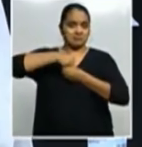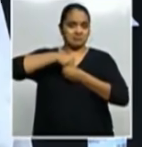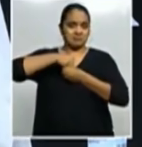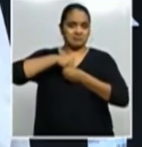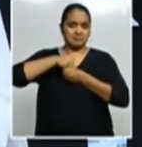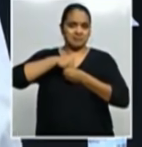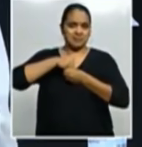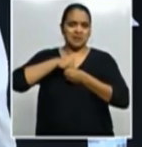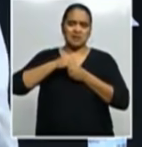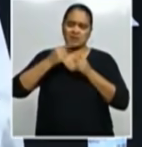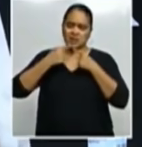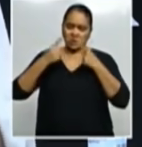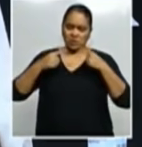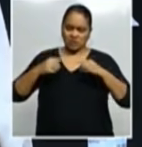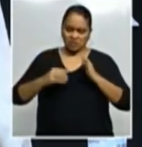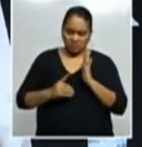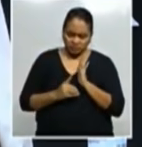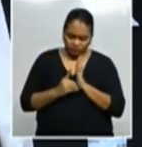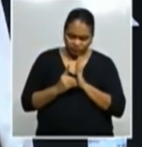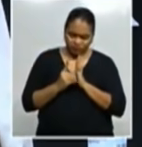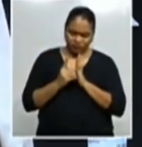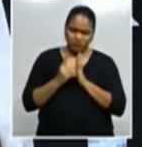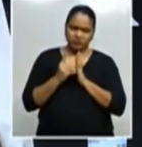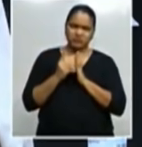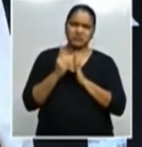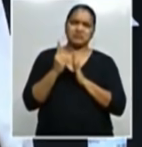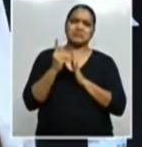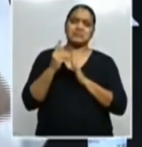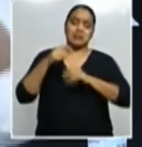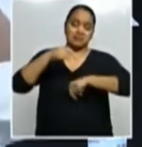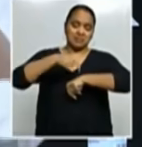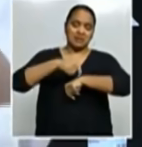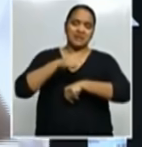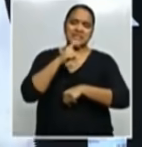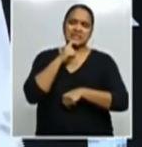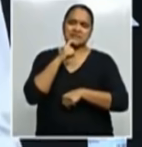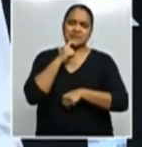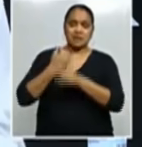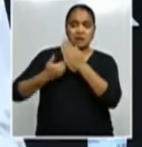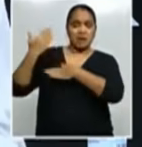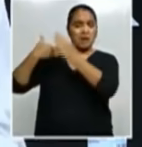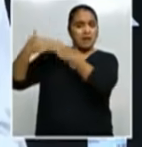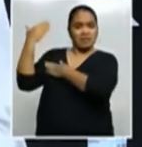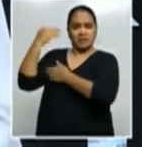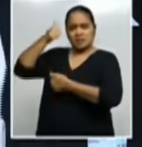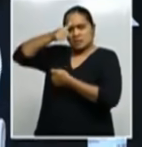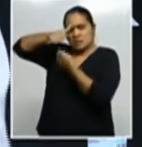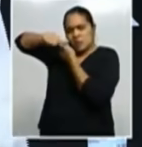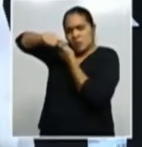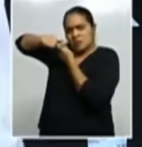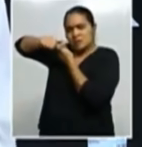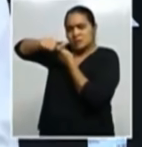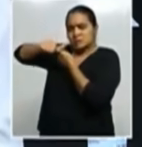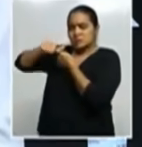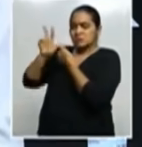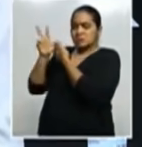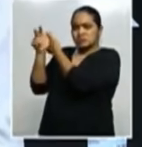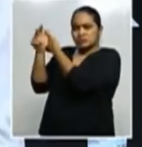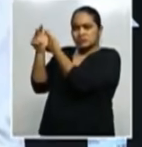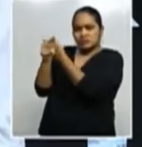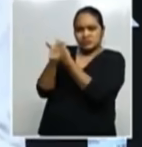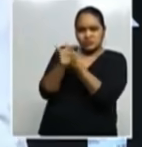Hemos logrado levantarnos de situaciones difíciles, como el Mitch, recuerdan. Y esta no va a ser la